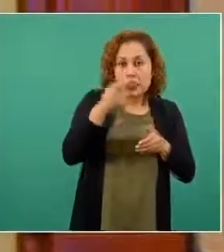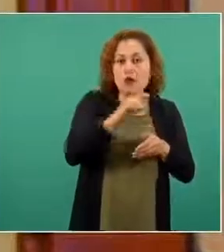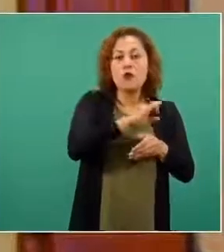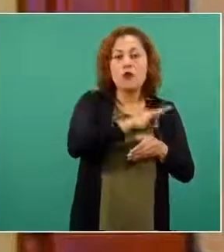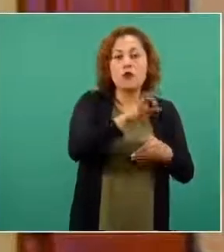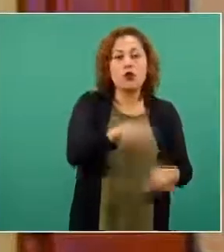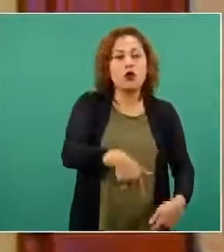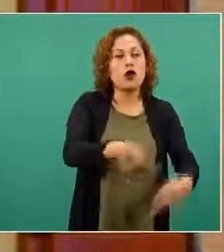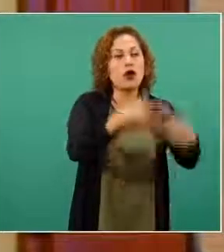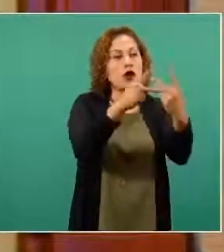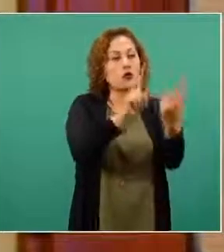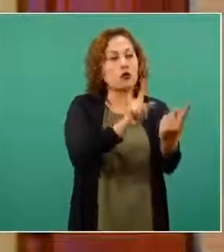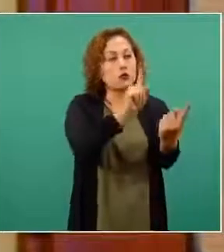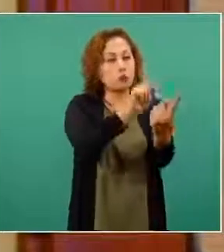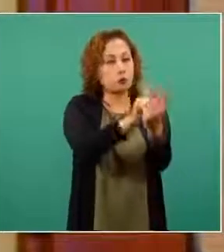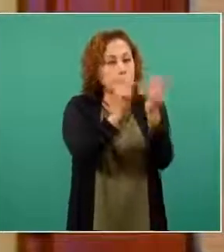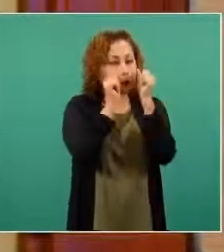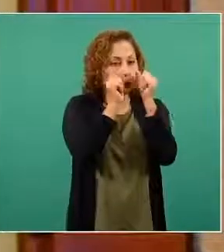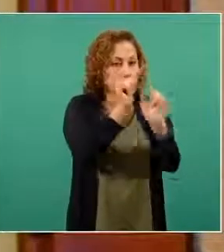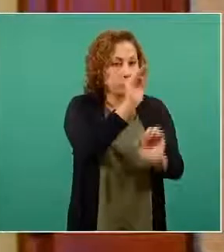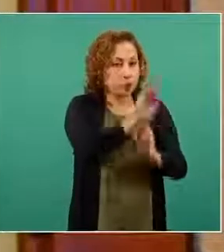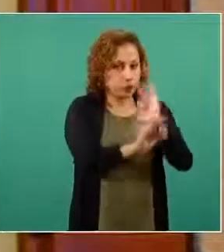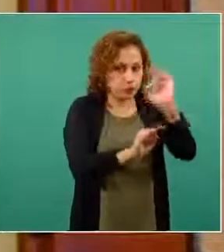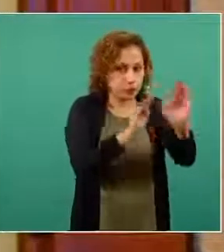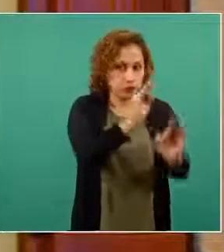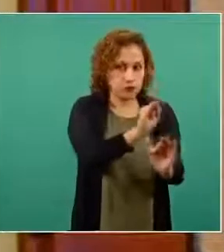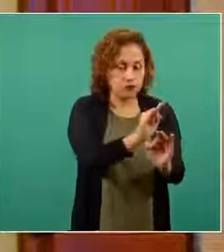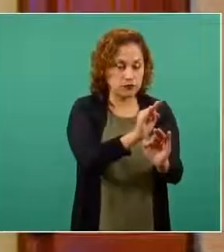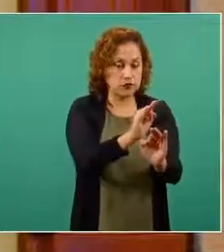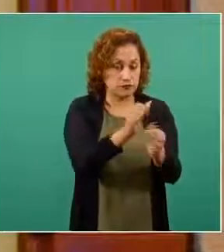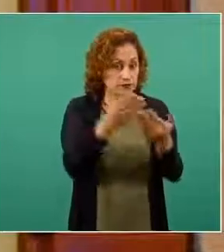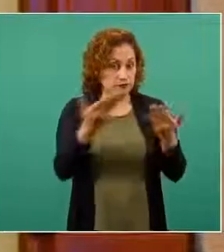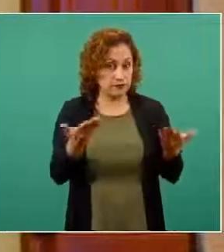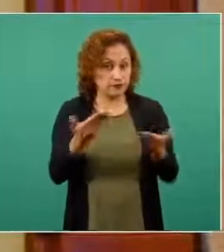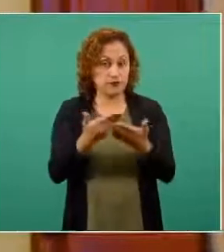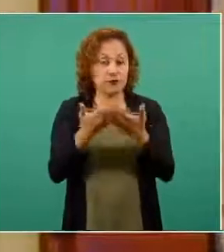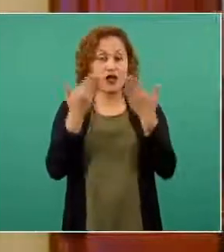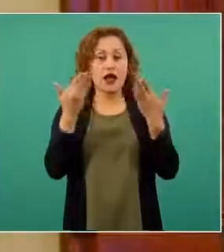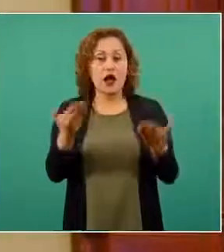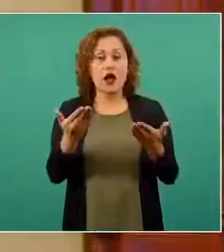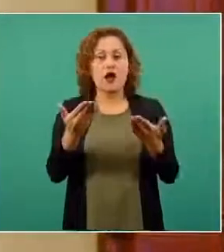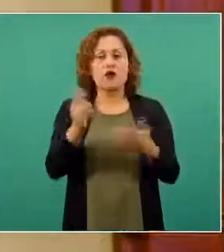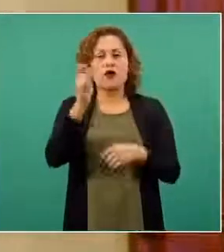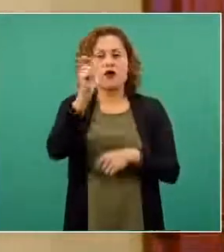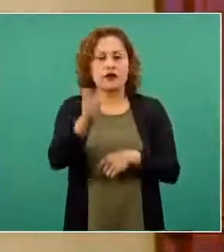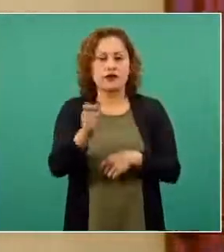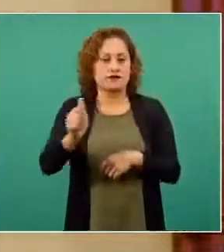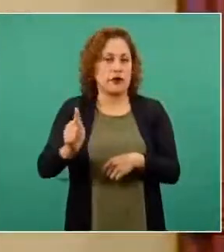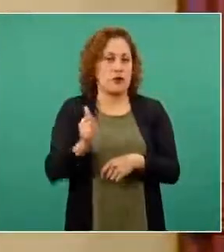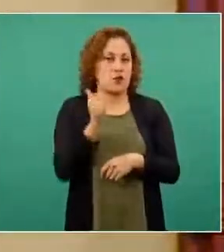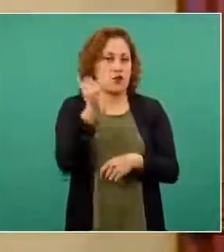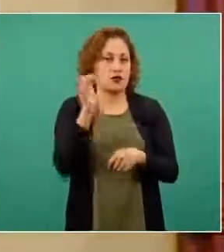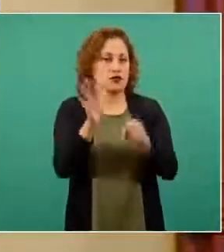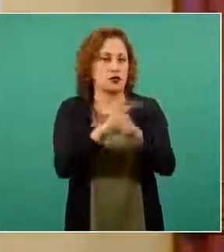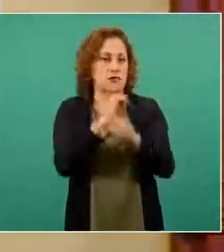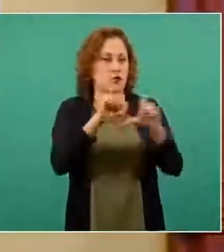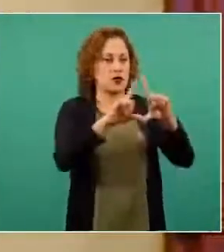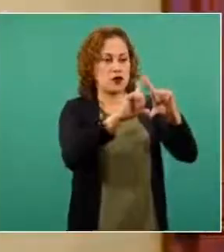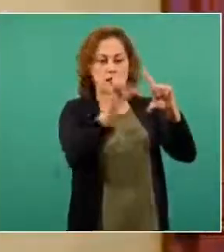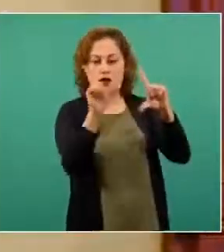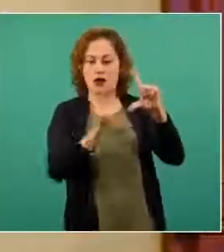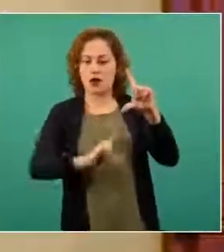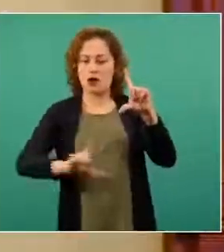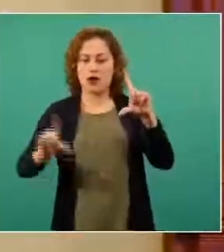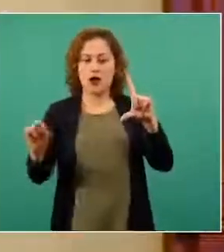a través de una videollamada. La gran ventaja que tenemos ahora es que en muchas partes del país tenemos teléfonos